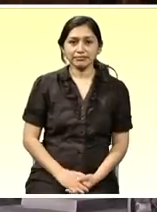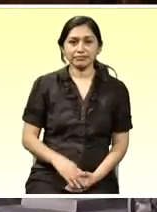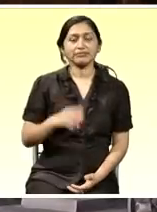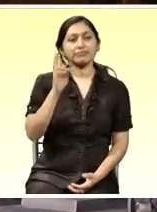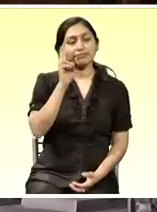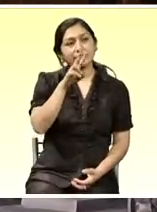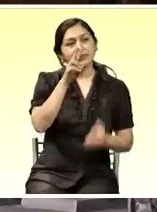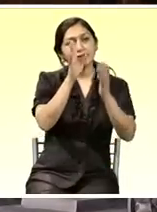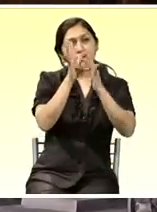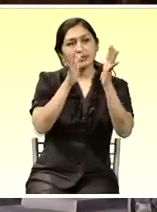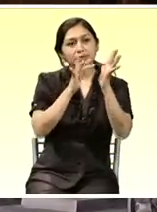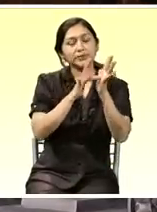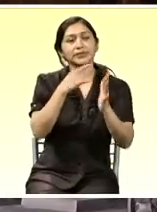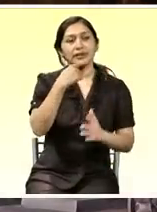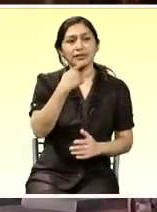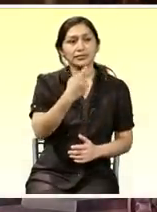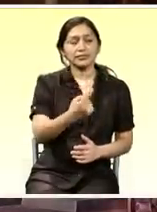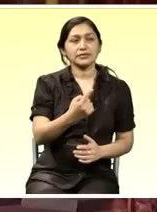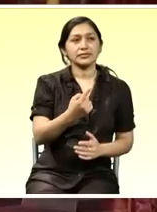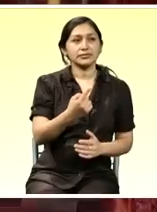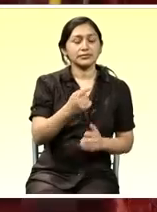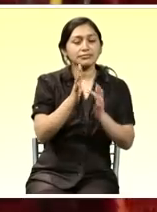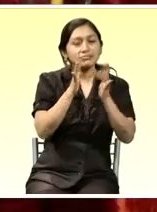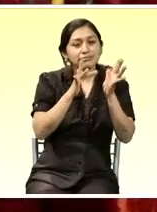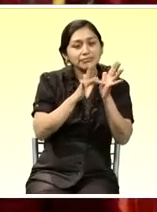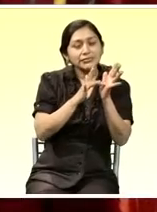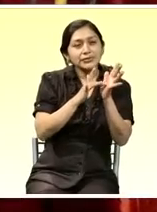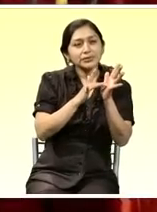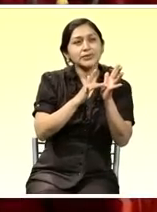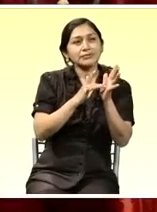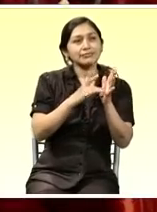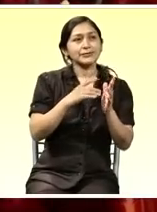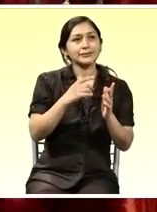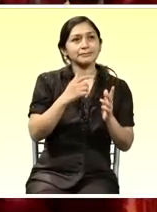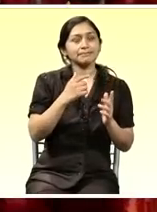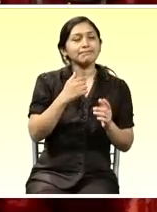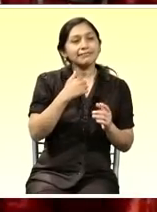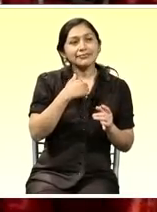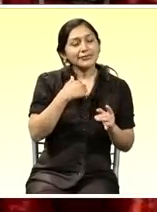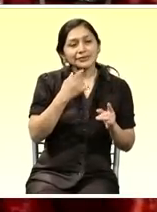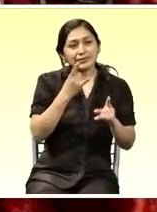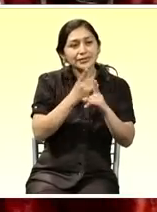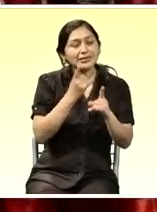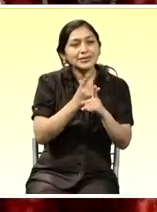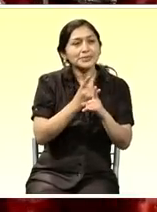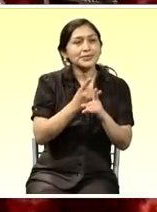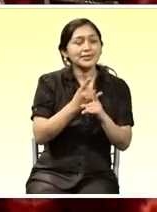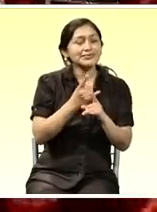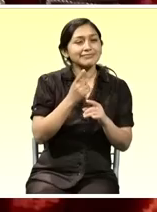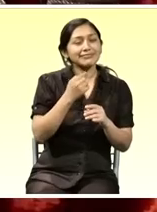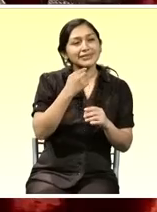Señor y le decimos: Jesús mío, quiero llamar, siempre llamarte por tu